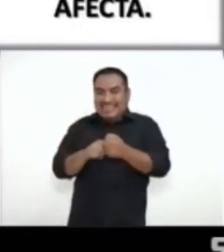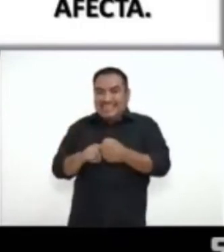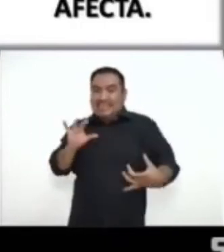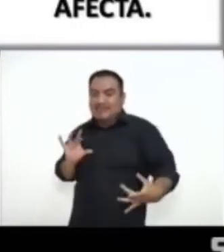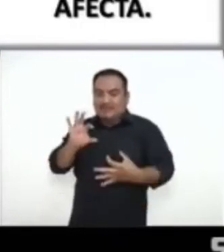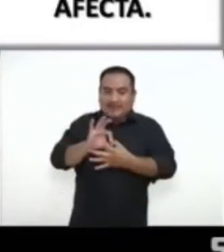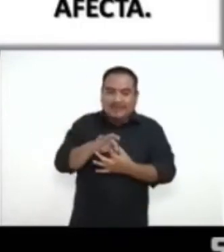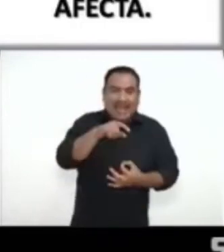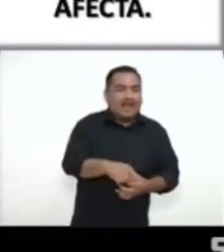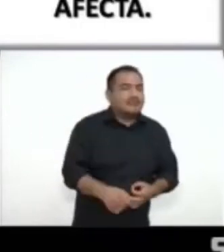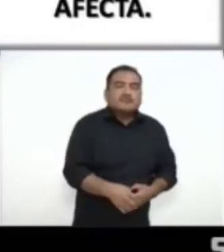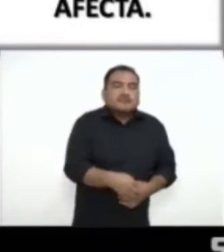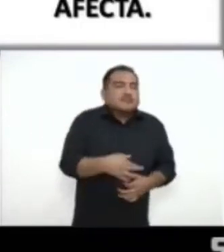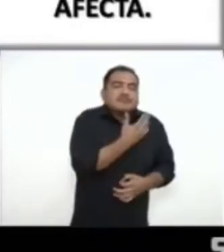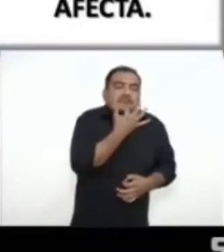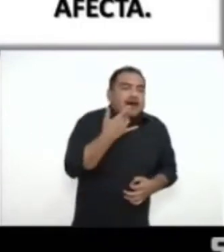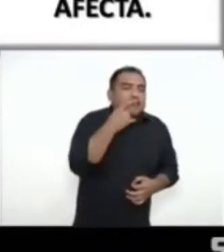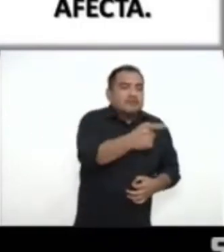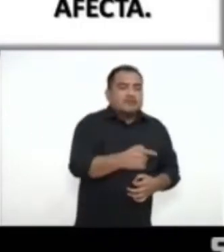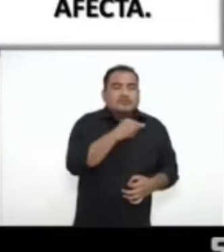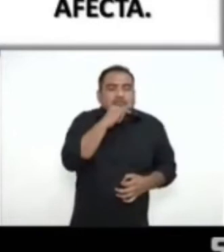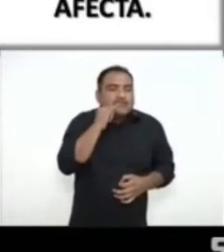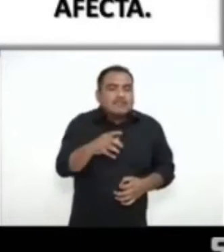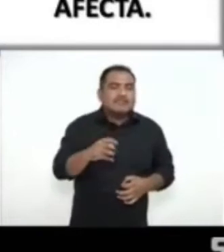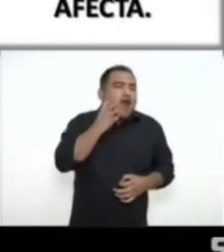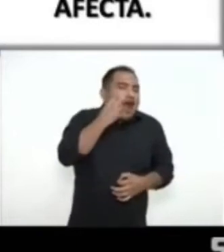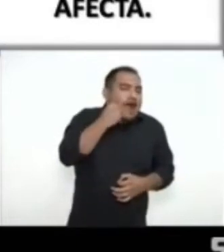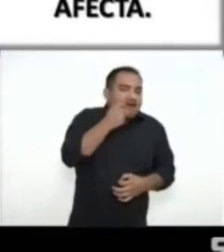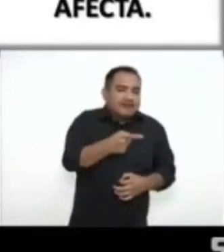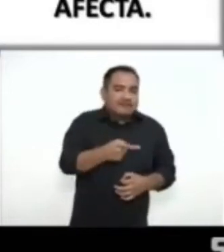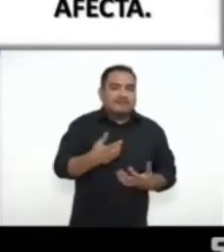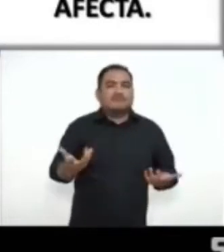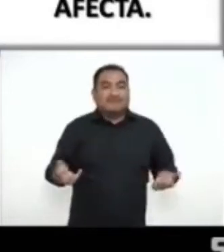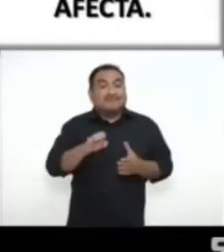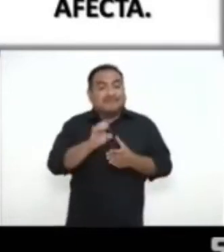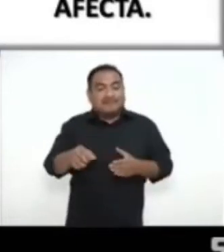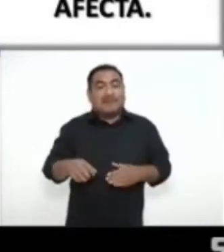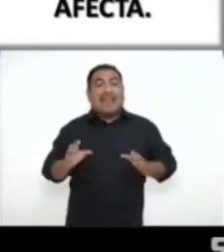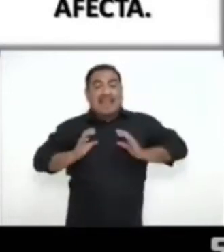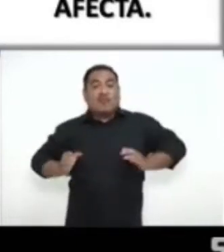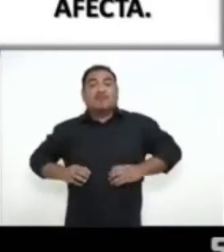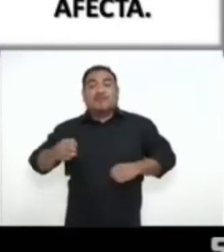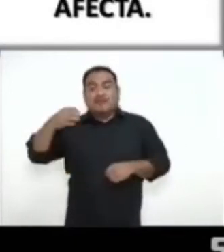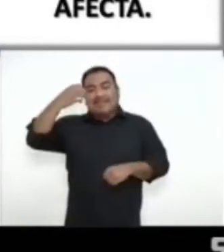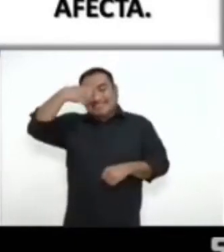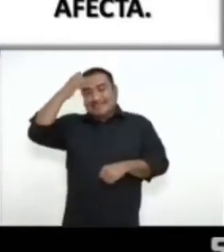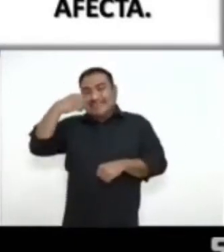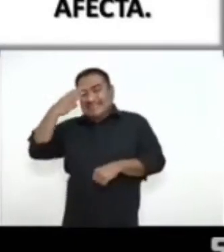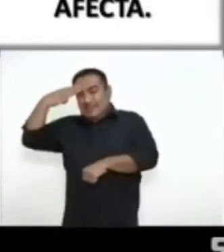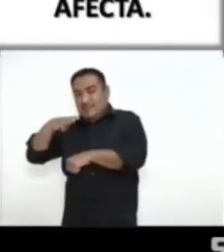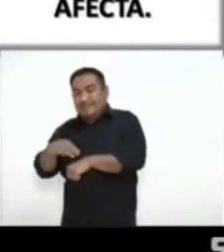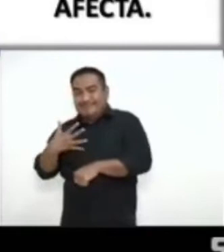qué acidito, y mi cuerpo es el que respondió. Por eso enfermamos. ¿Dónde está la